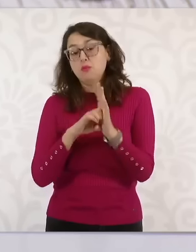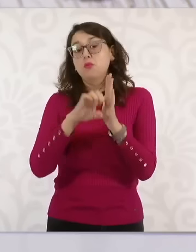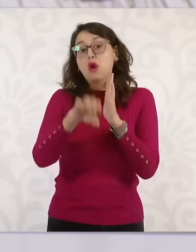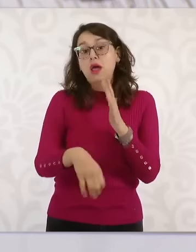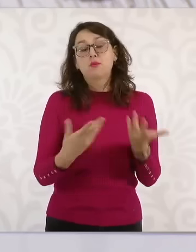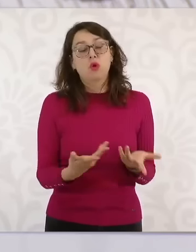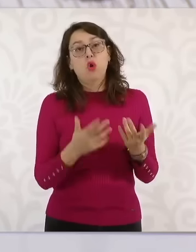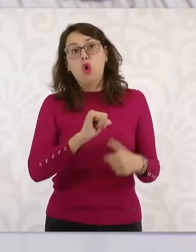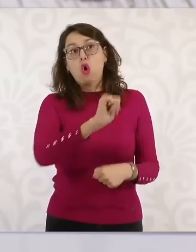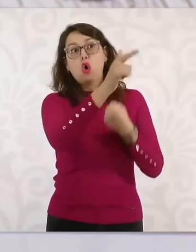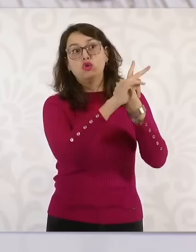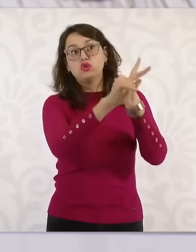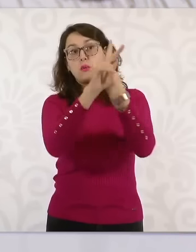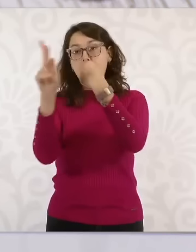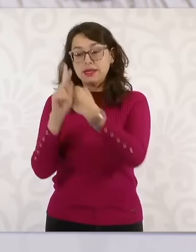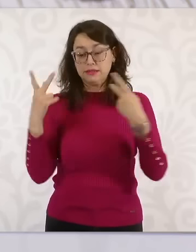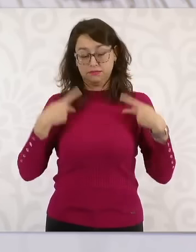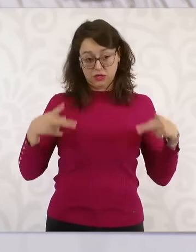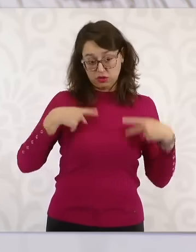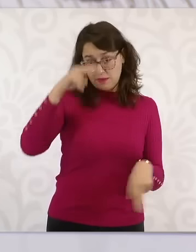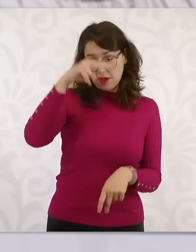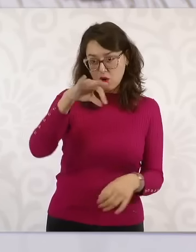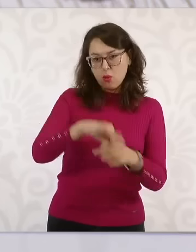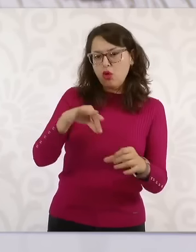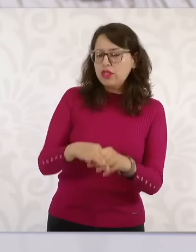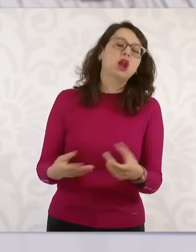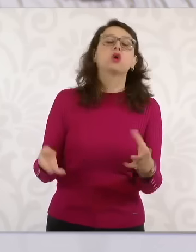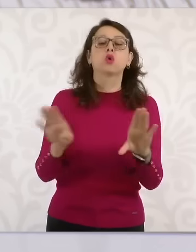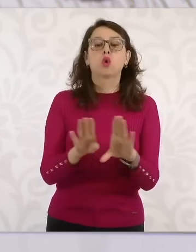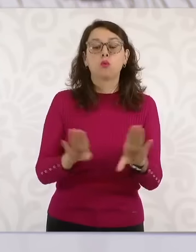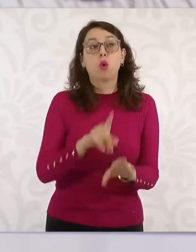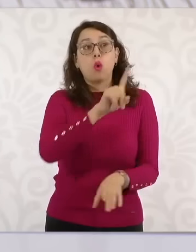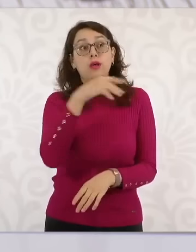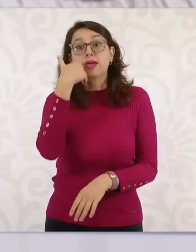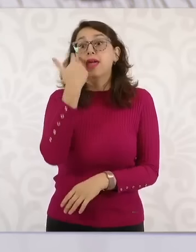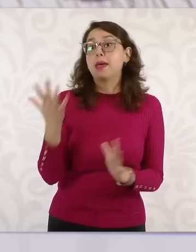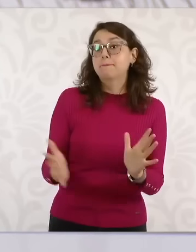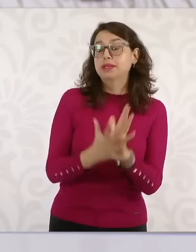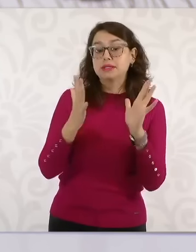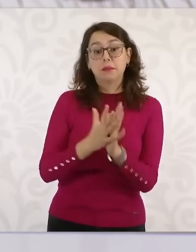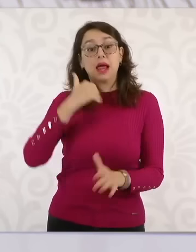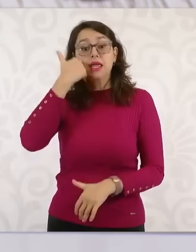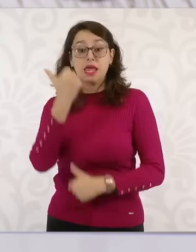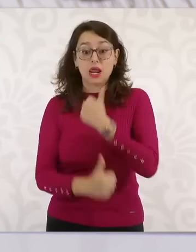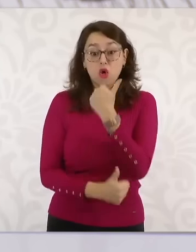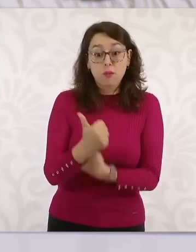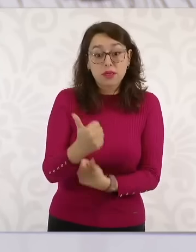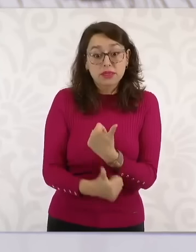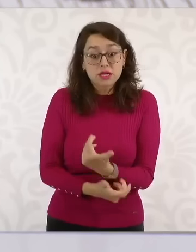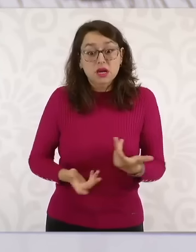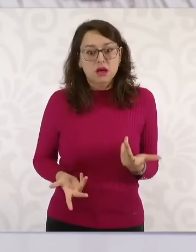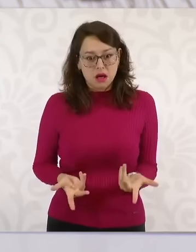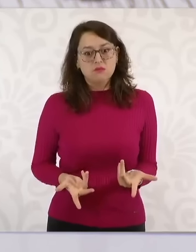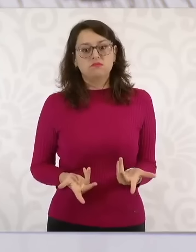cómo se haría, cómo se propondrían, porque es una demanda de los mexicanos en el exterior muy grande, de que quieren